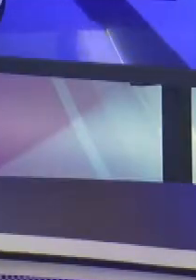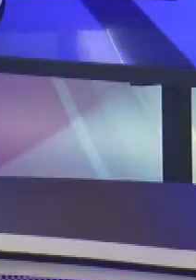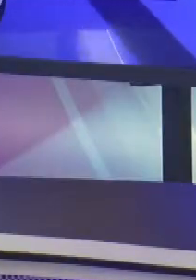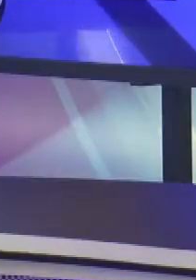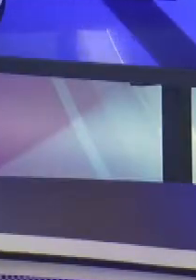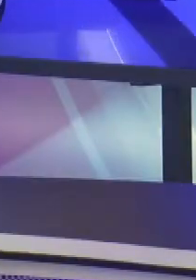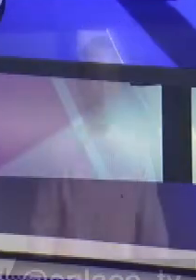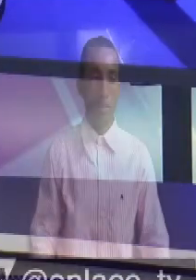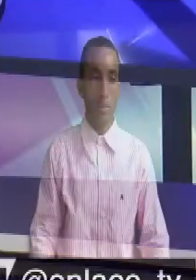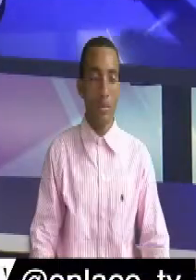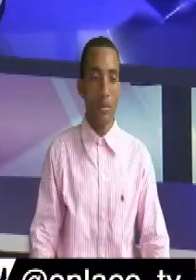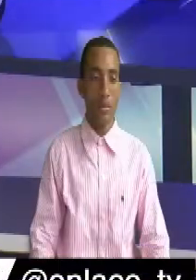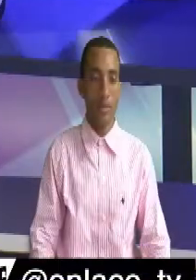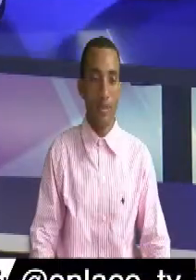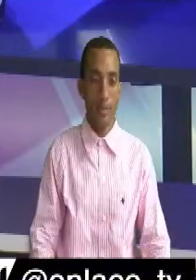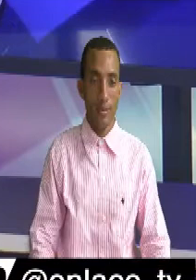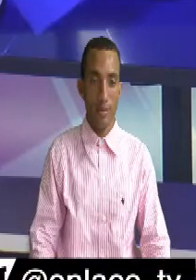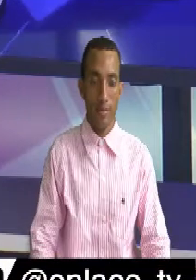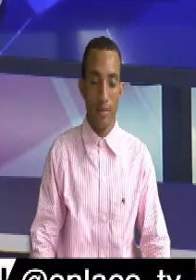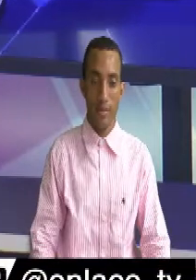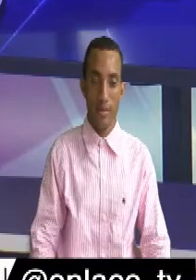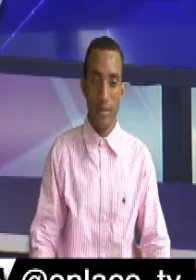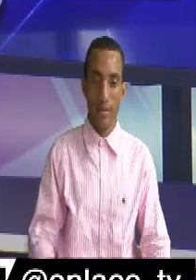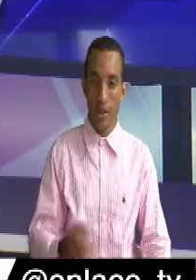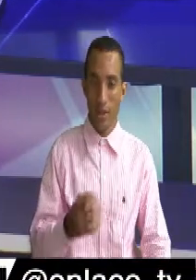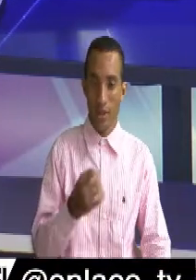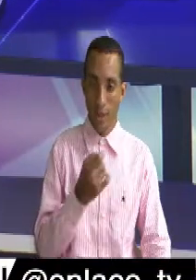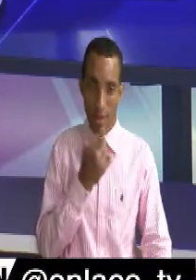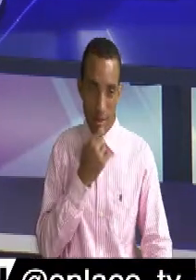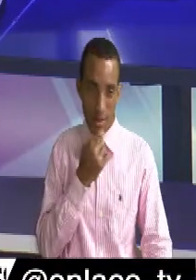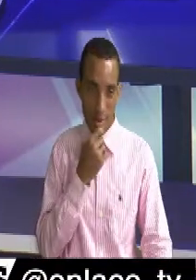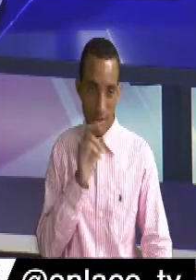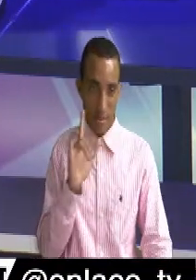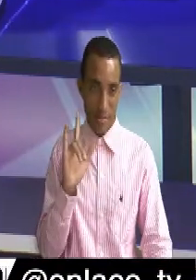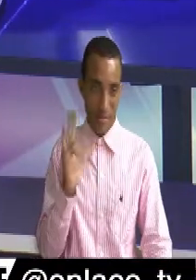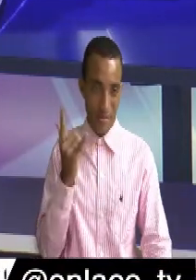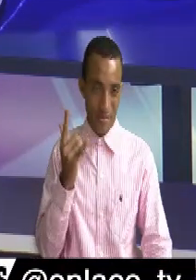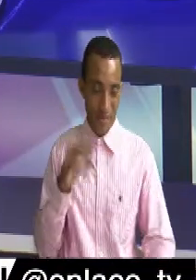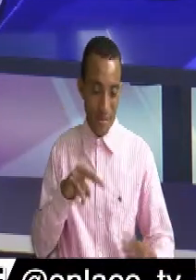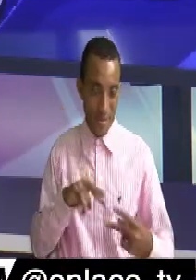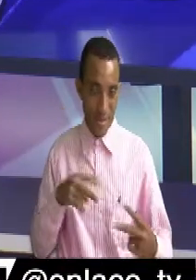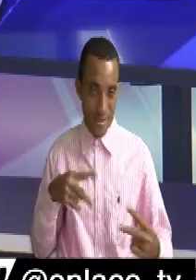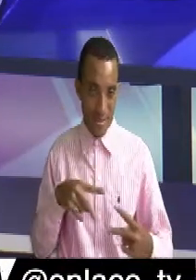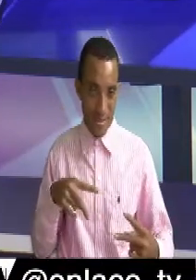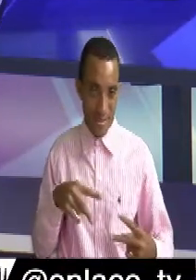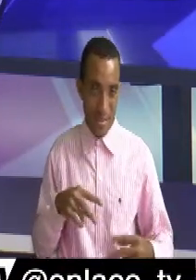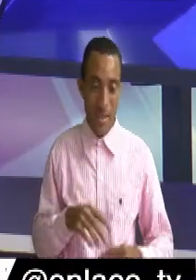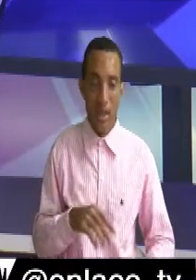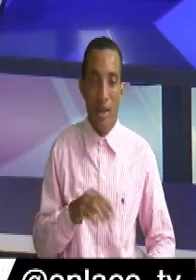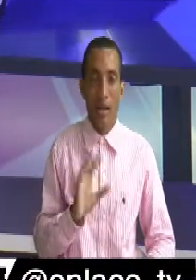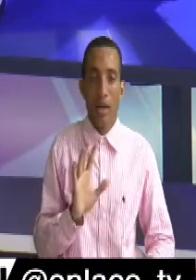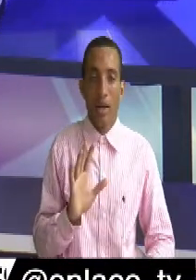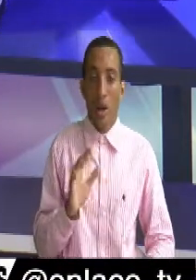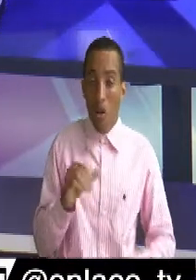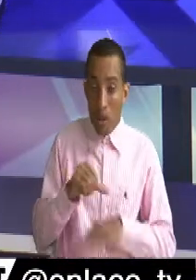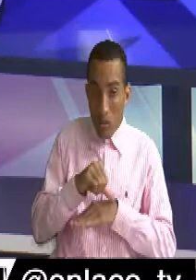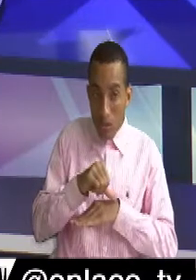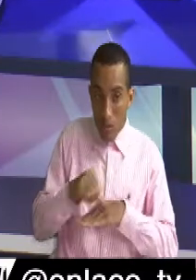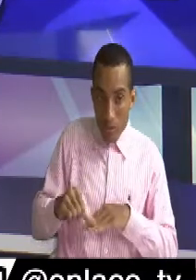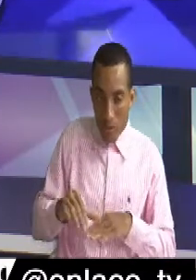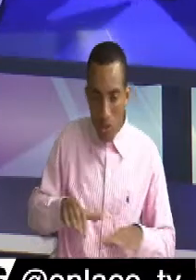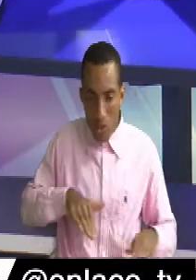Mari Consuelo y su show humorístico se presentan en la ciudad para contribuir a una noble causa, las cirugías que requiere el DJ Mauro